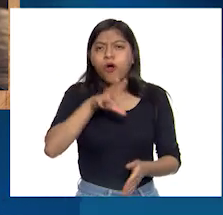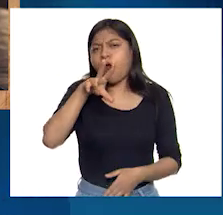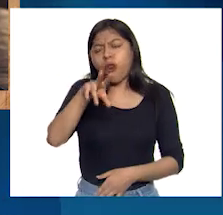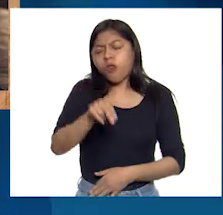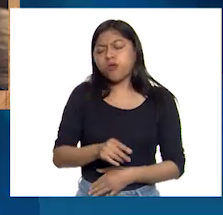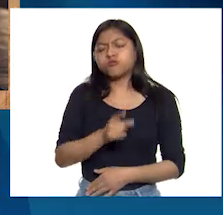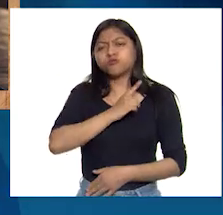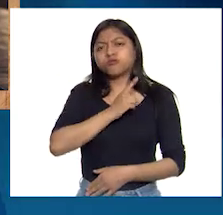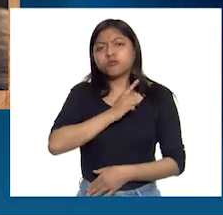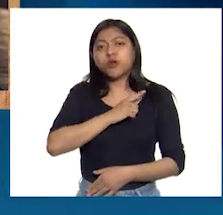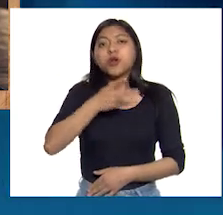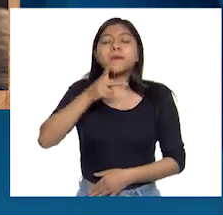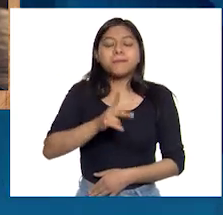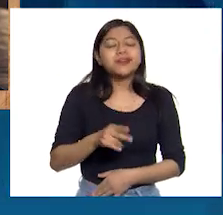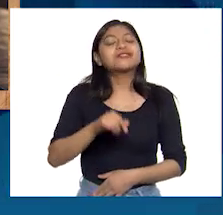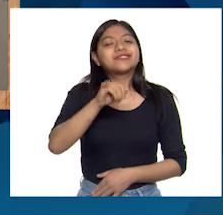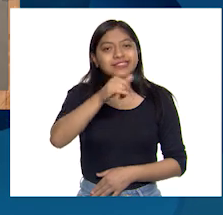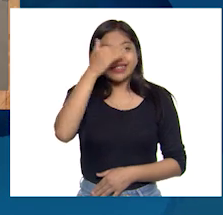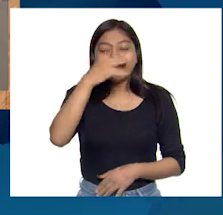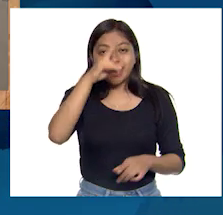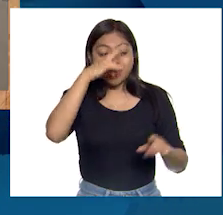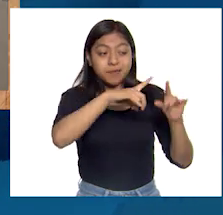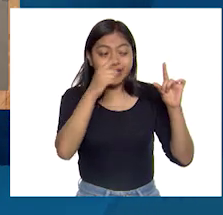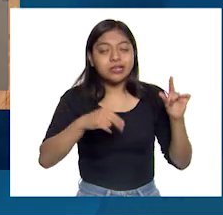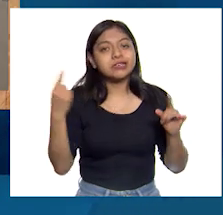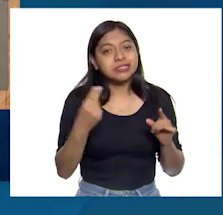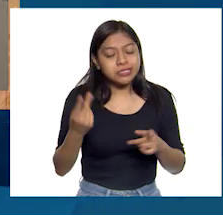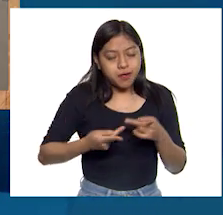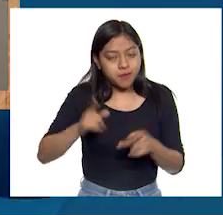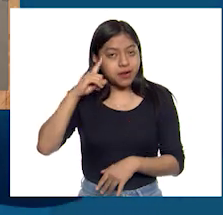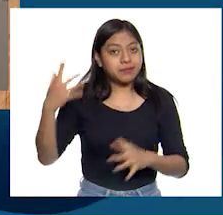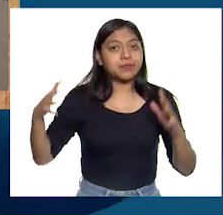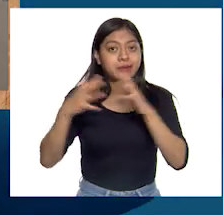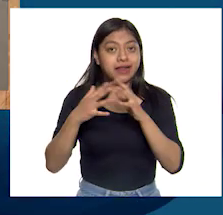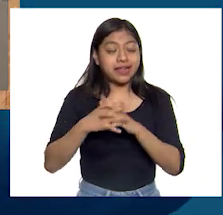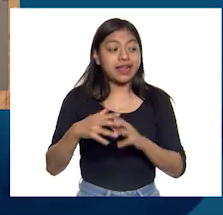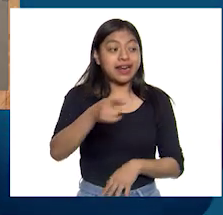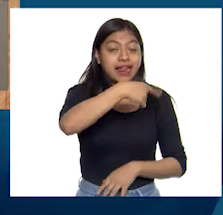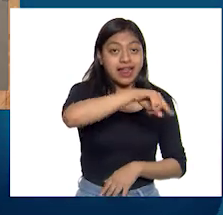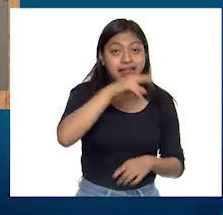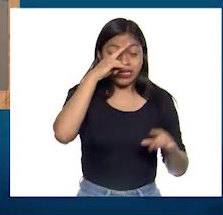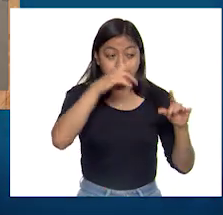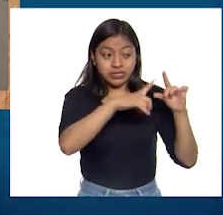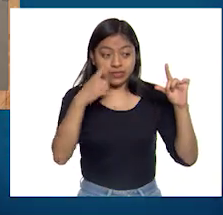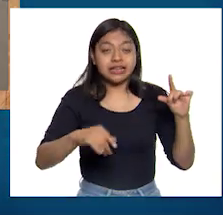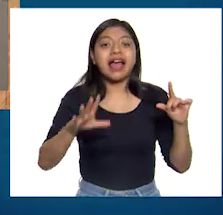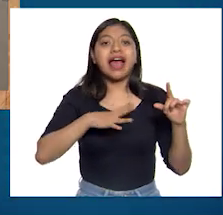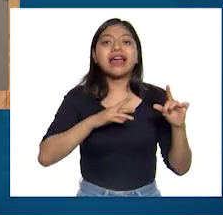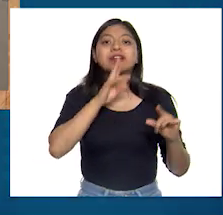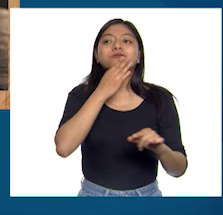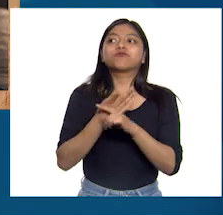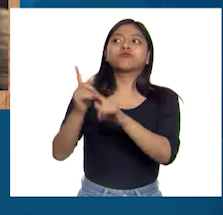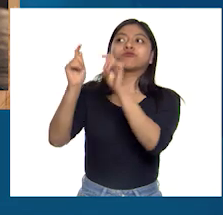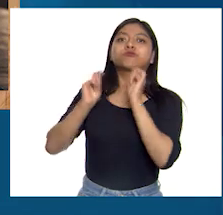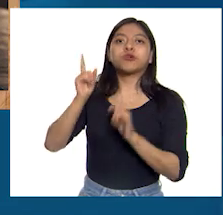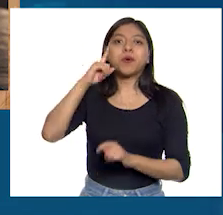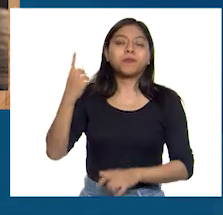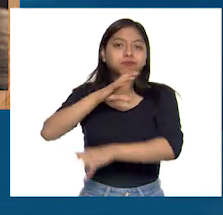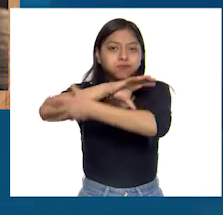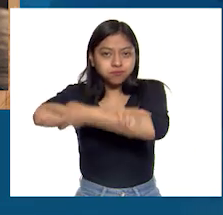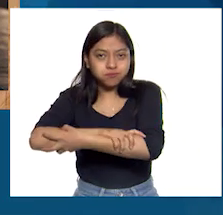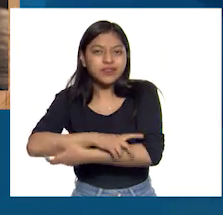claro que había que prepararse para la guerra. México había asumido varios compromisos en esa misma década en el sentido de solidaridad